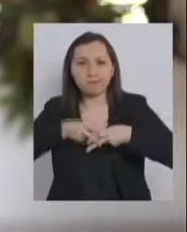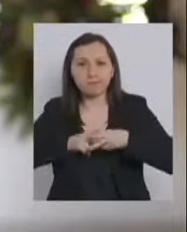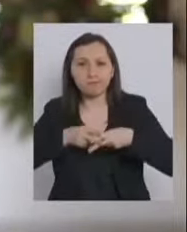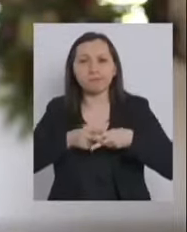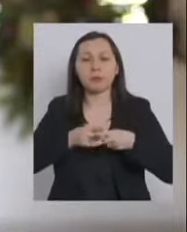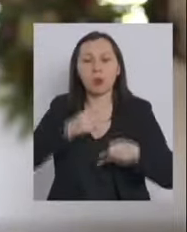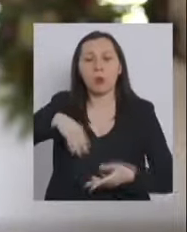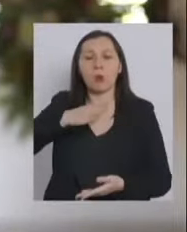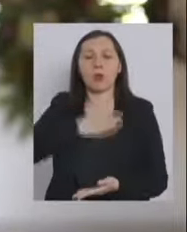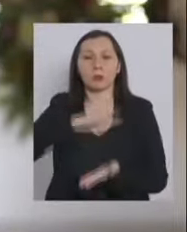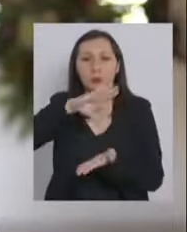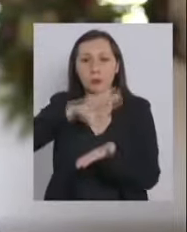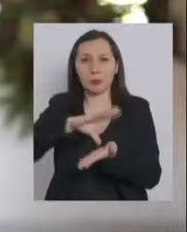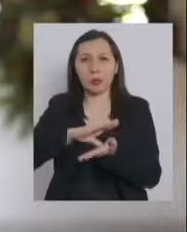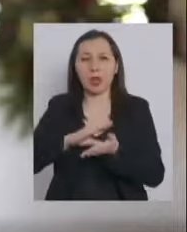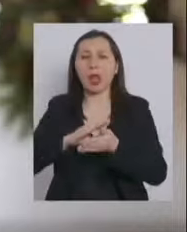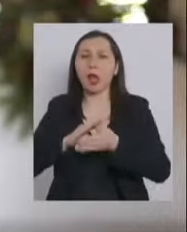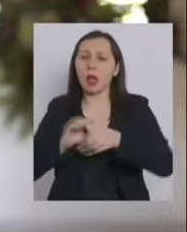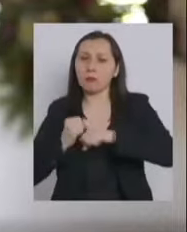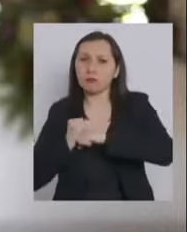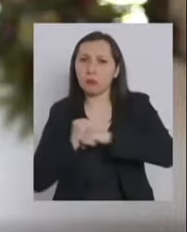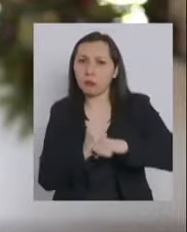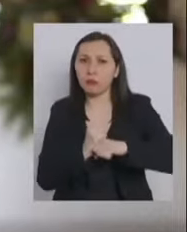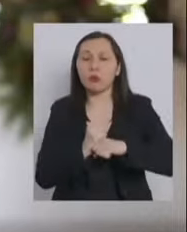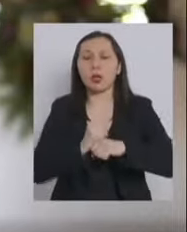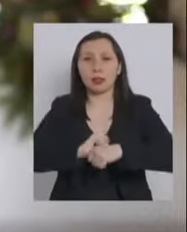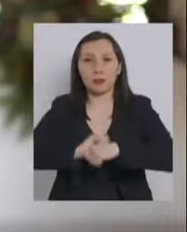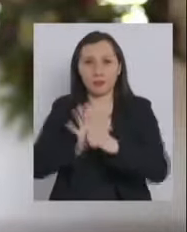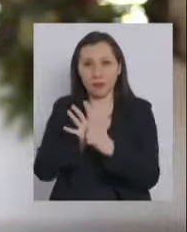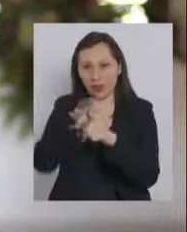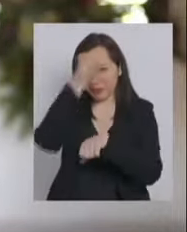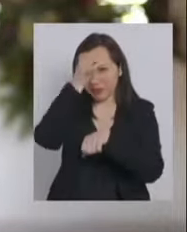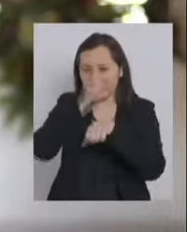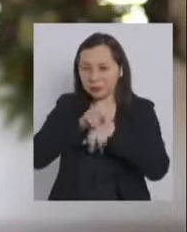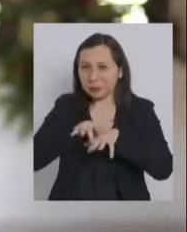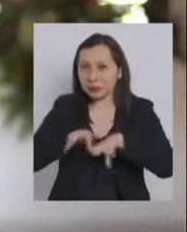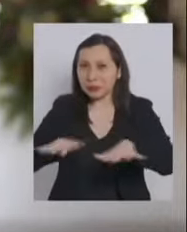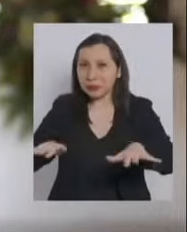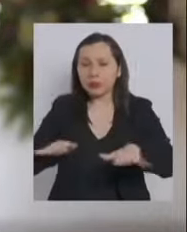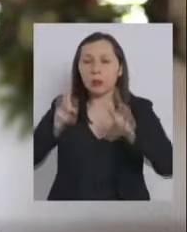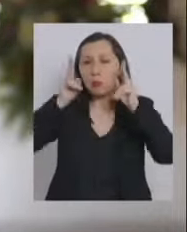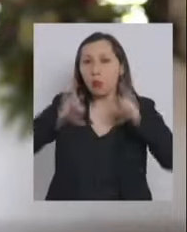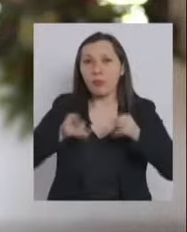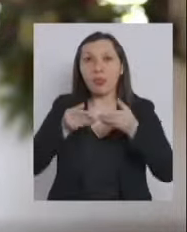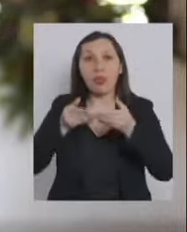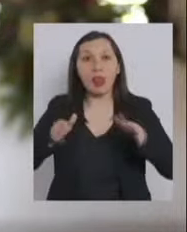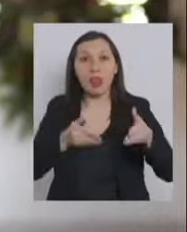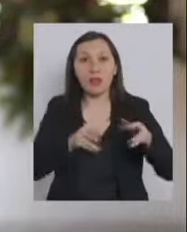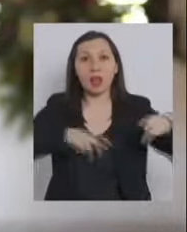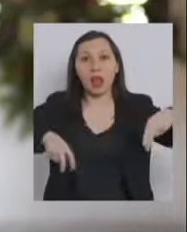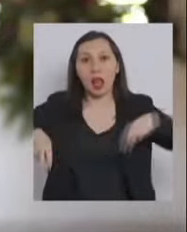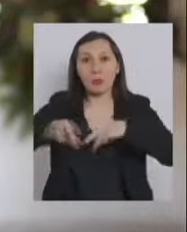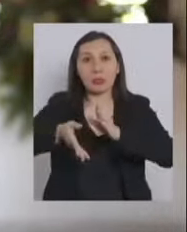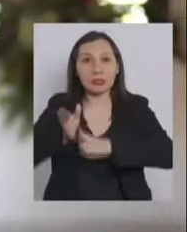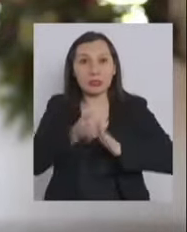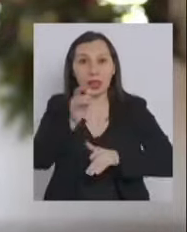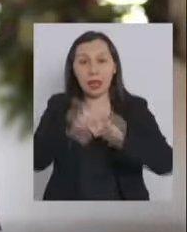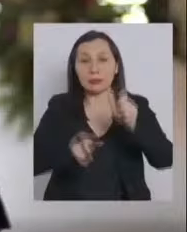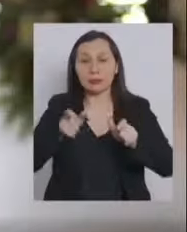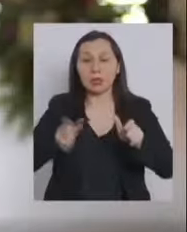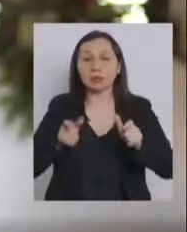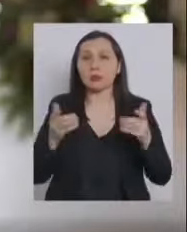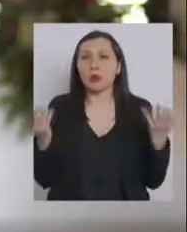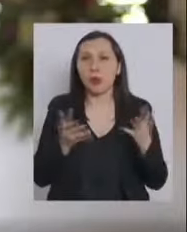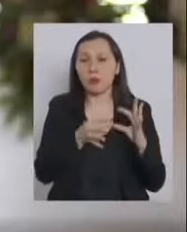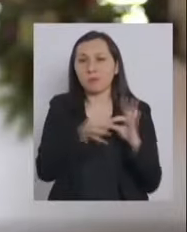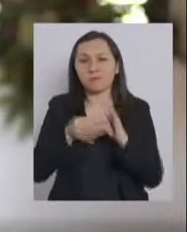Y vaya paradoja del destino, ¿no? Un hombre que hizo su carrera como empresario, básicamente, entre otros rubros, ¿sí? En la industria aeronáutica.